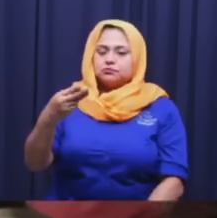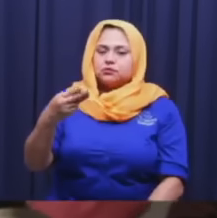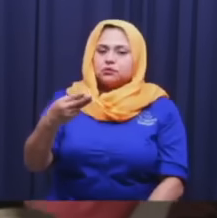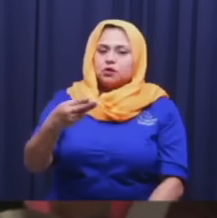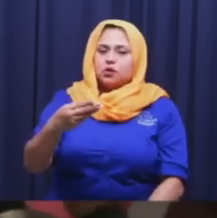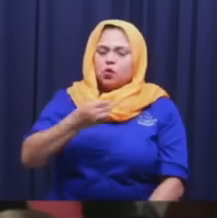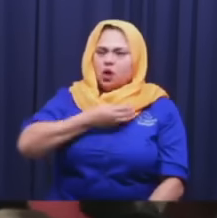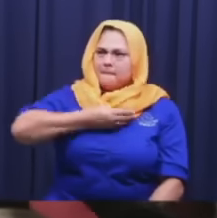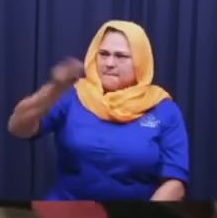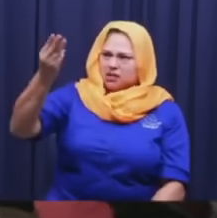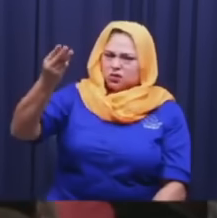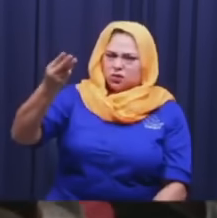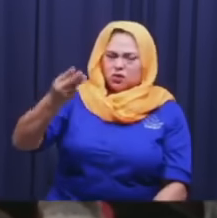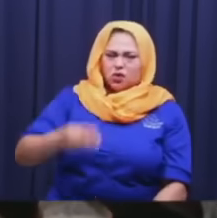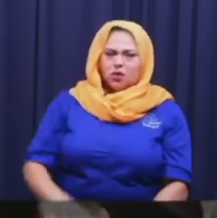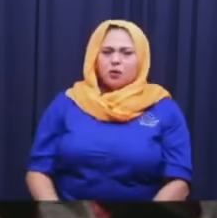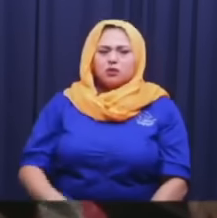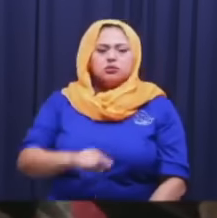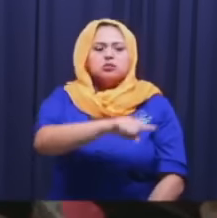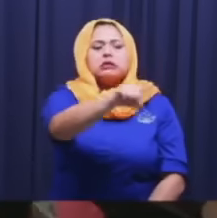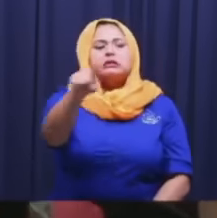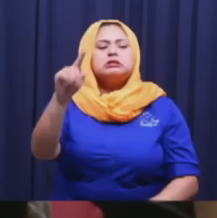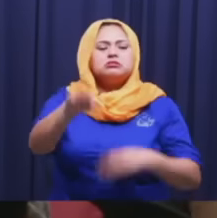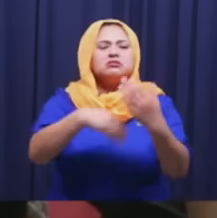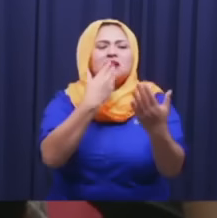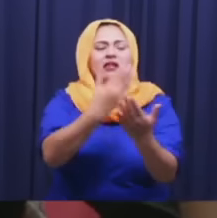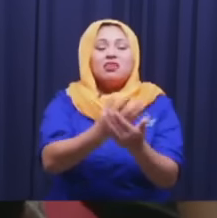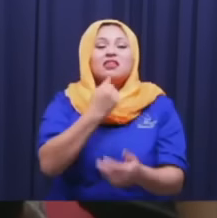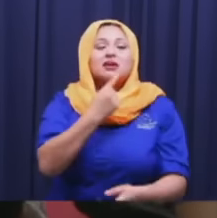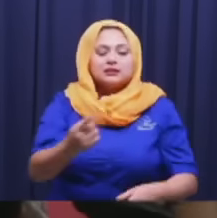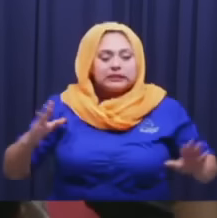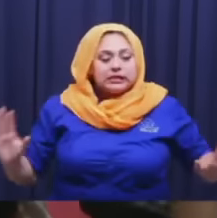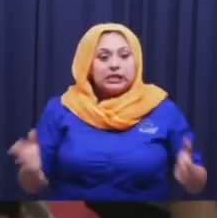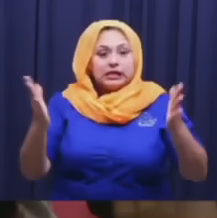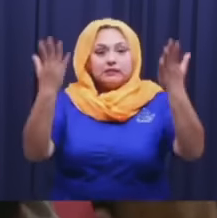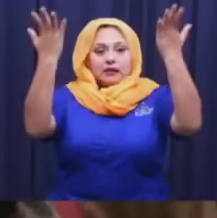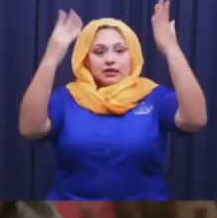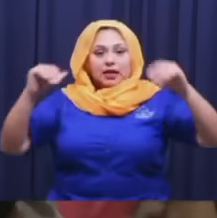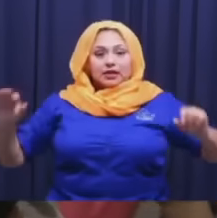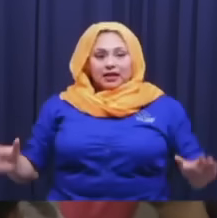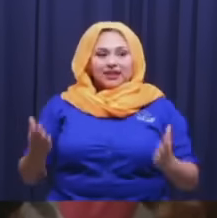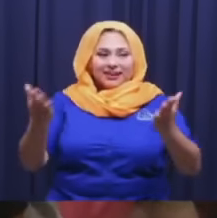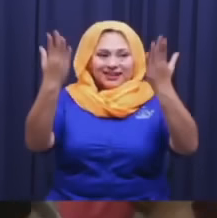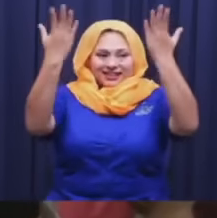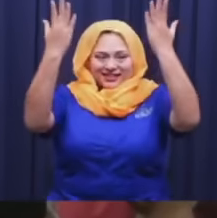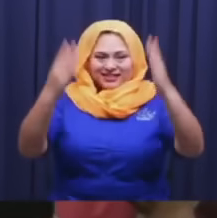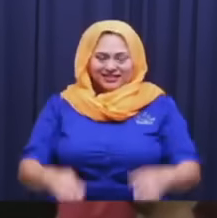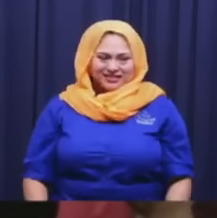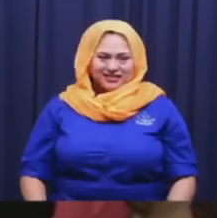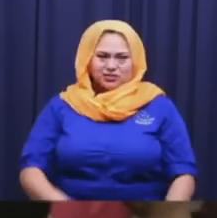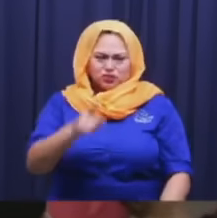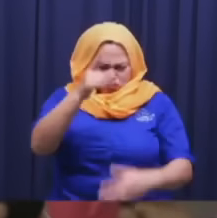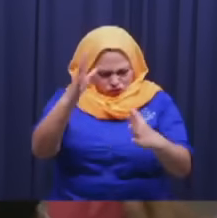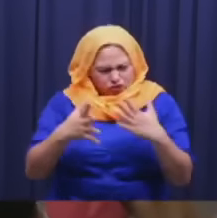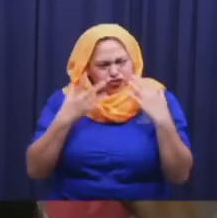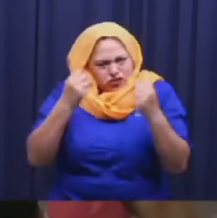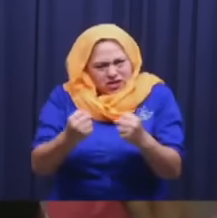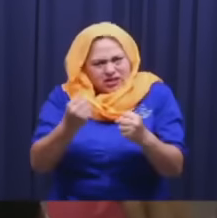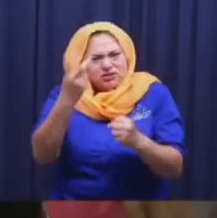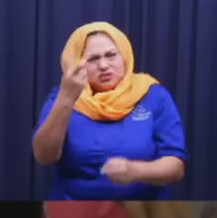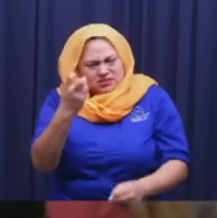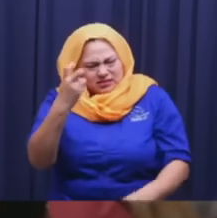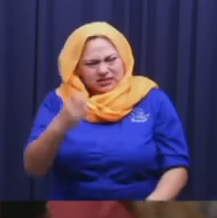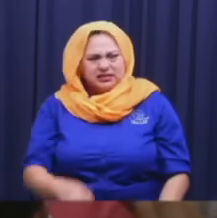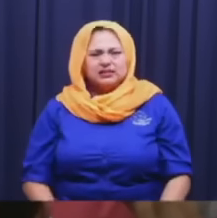mando sobre aquellos que están alicaídos, diciéndole: levántate, levántate, levántate, resiste una vez